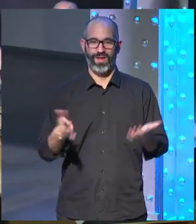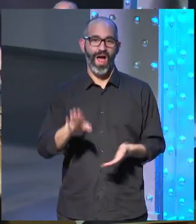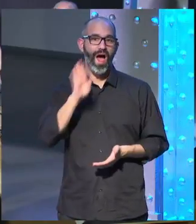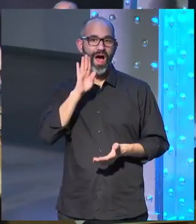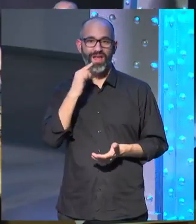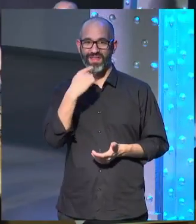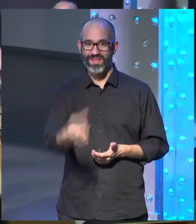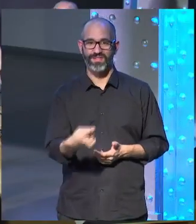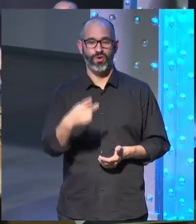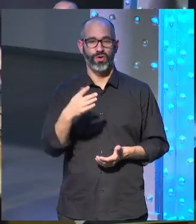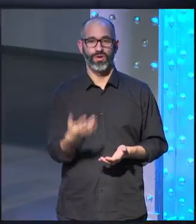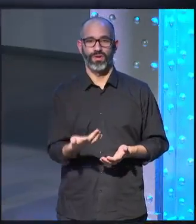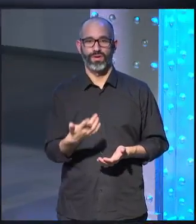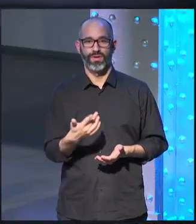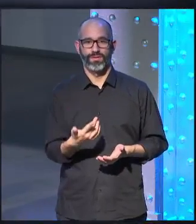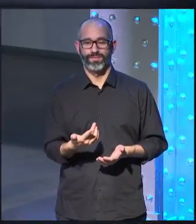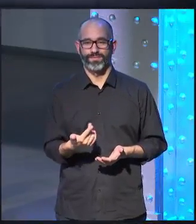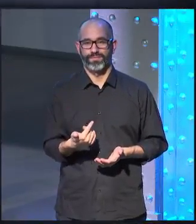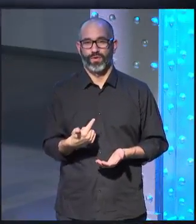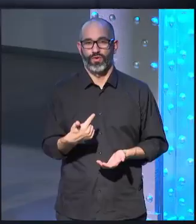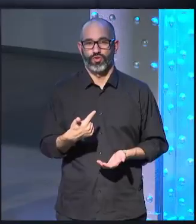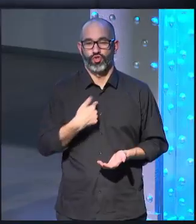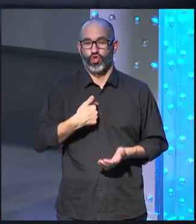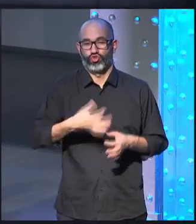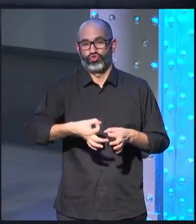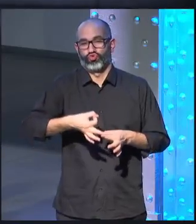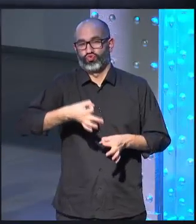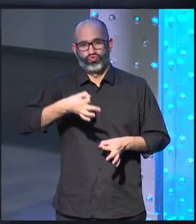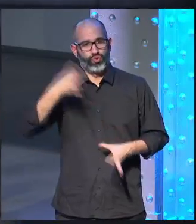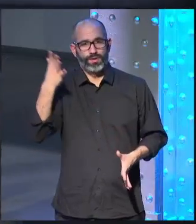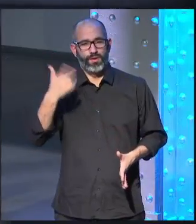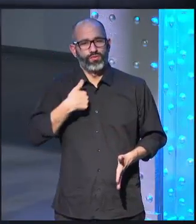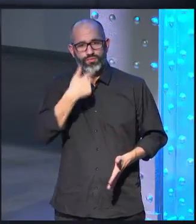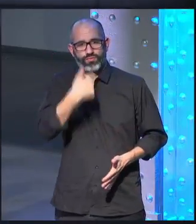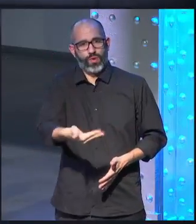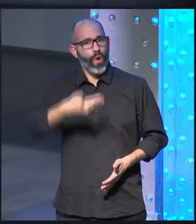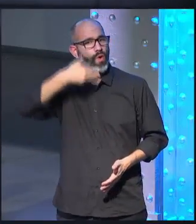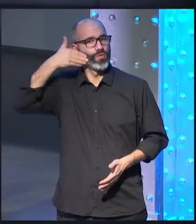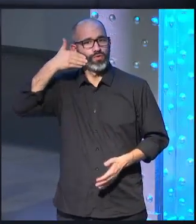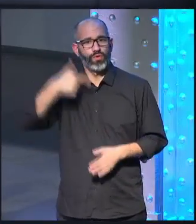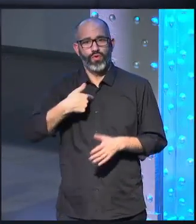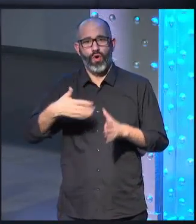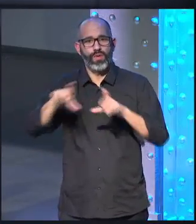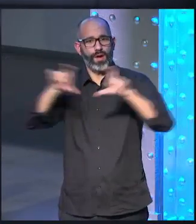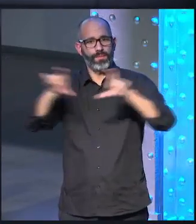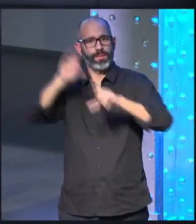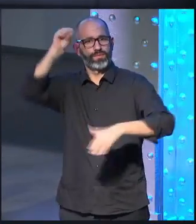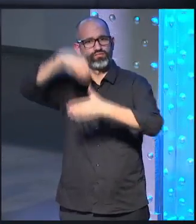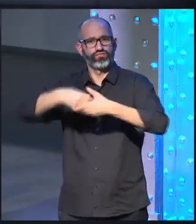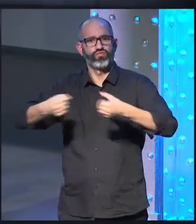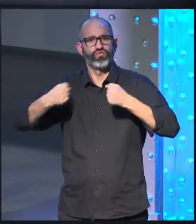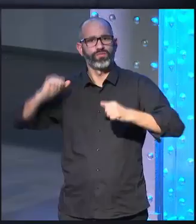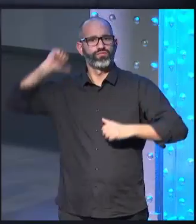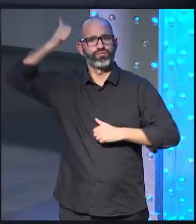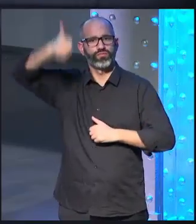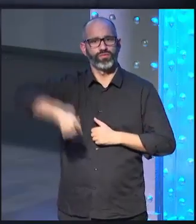Fijaros, yo tengo la gran suerte, y lo digo orgulloso, de pertenecer a una gran compañía con muchísimos años